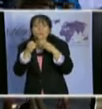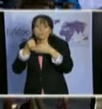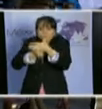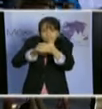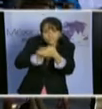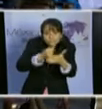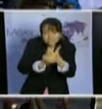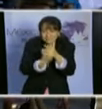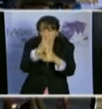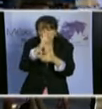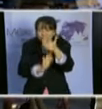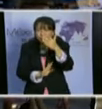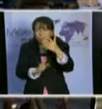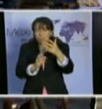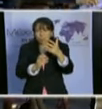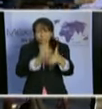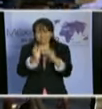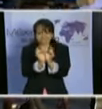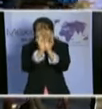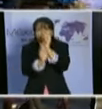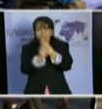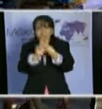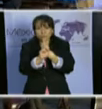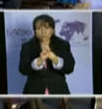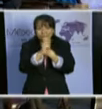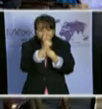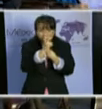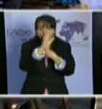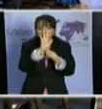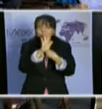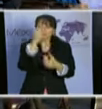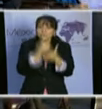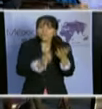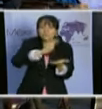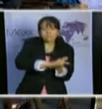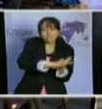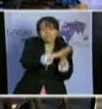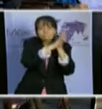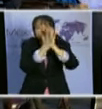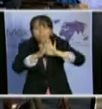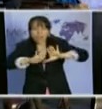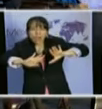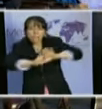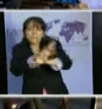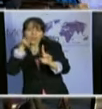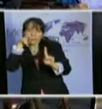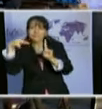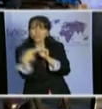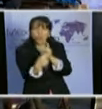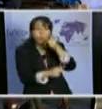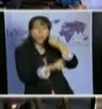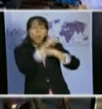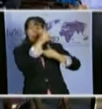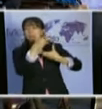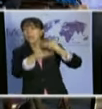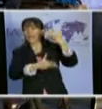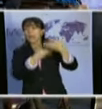en oportunidad. ¿Cómo hacer para que lo que para muchos es un problema, como bien